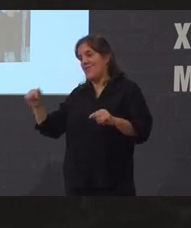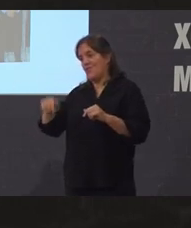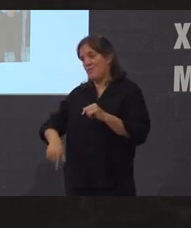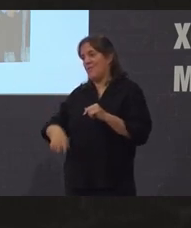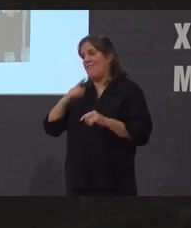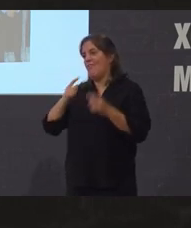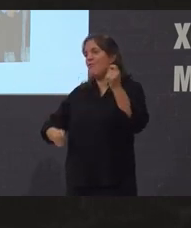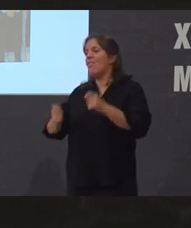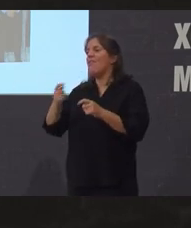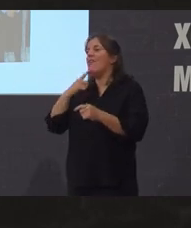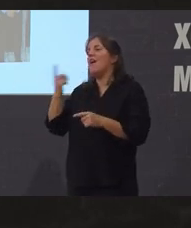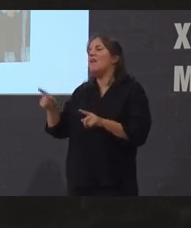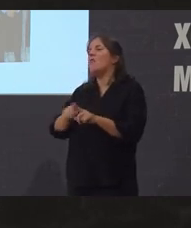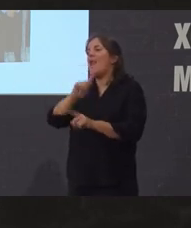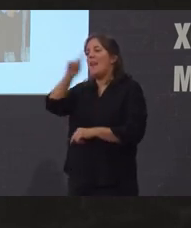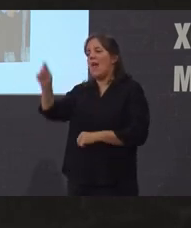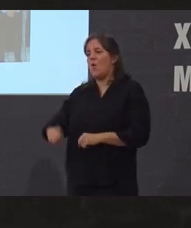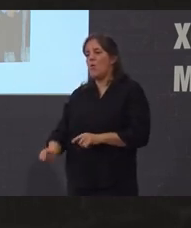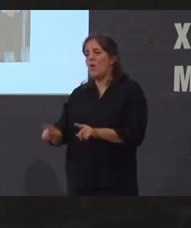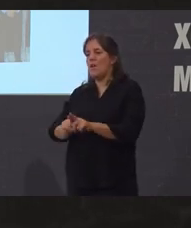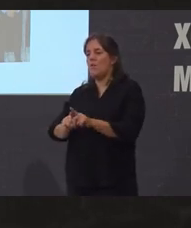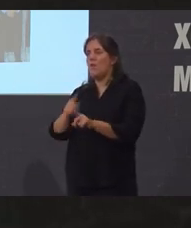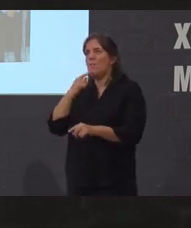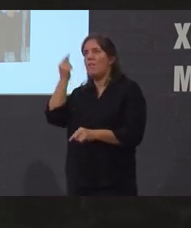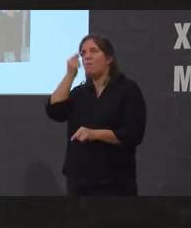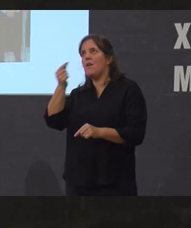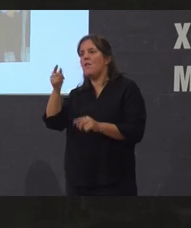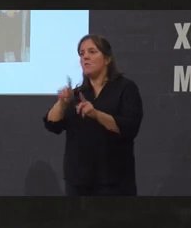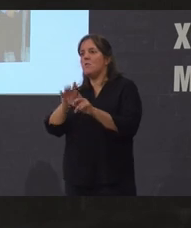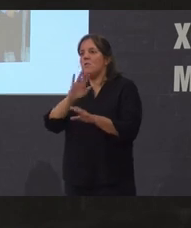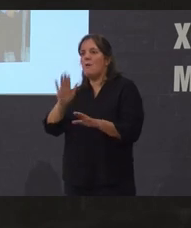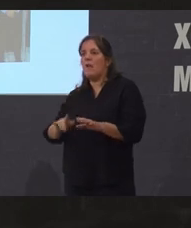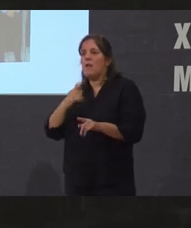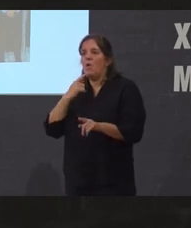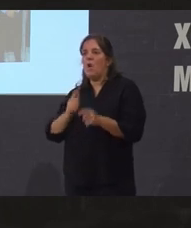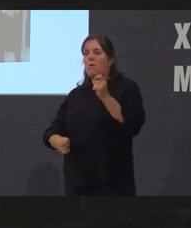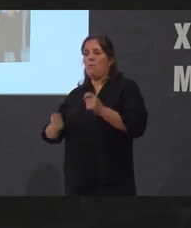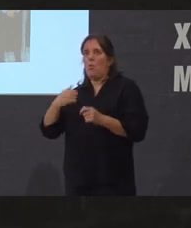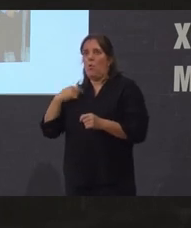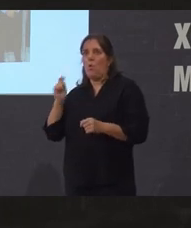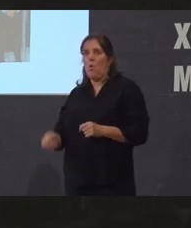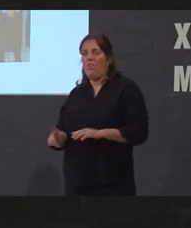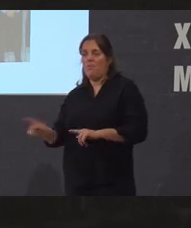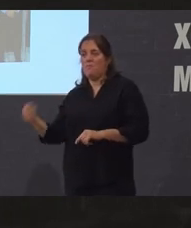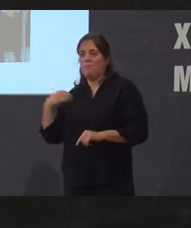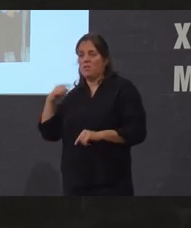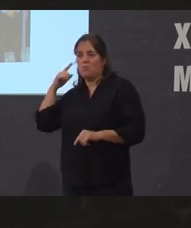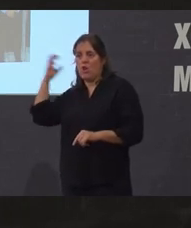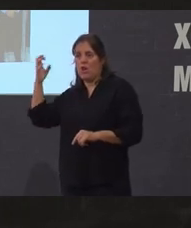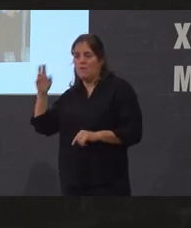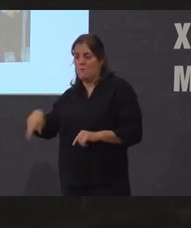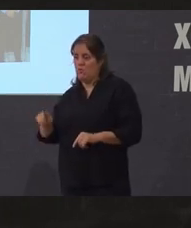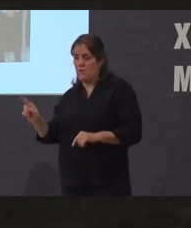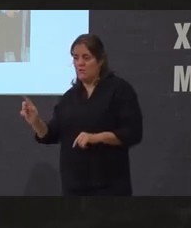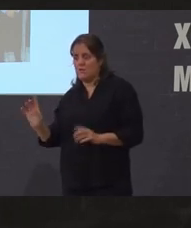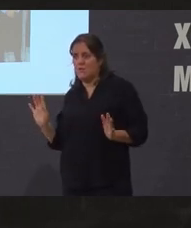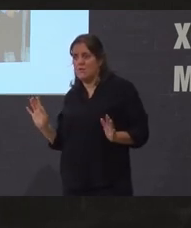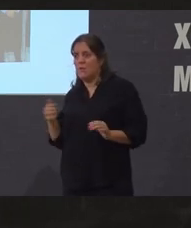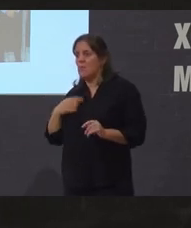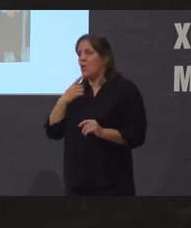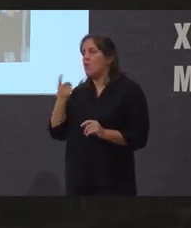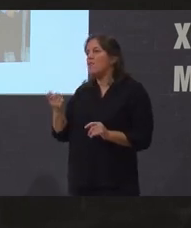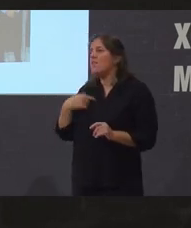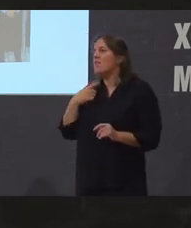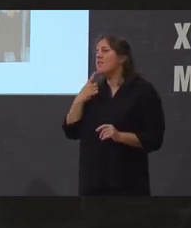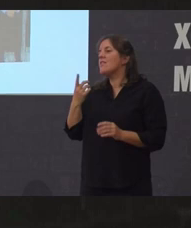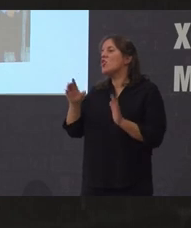puñetas, como se fora un maxistrado, que non é, pero di a Constitución que a xustiza emana